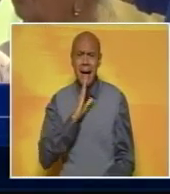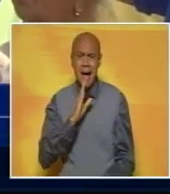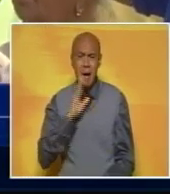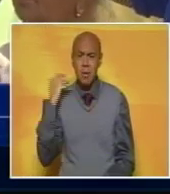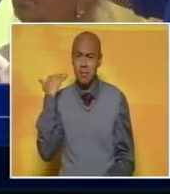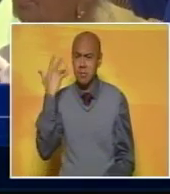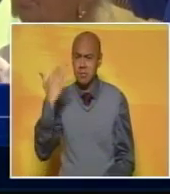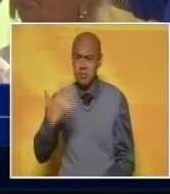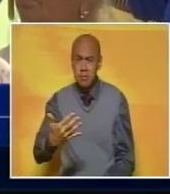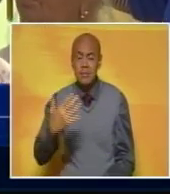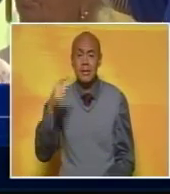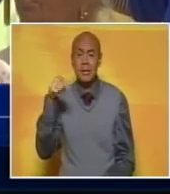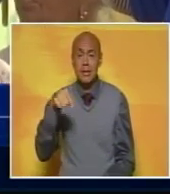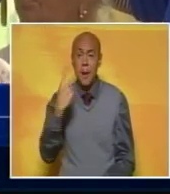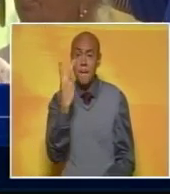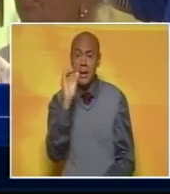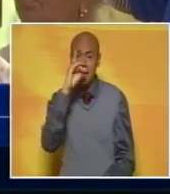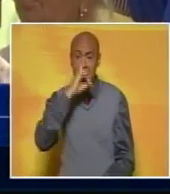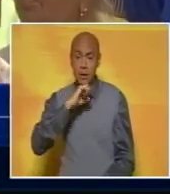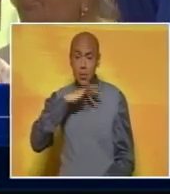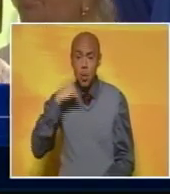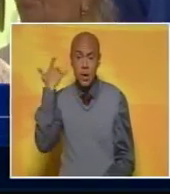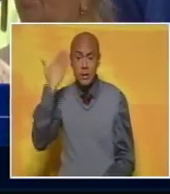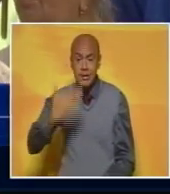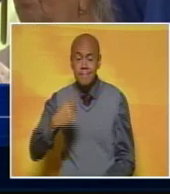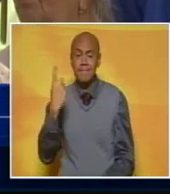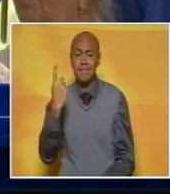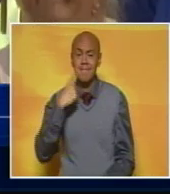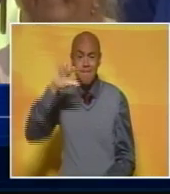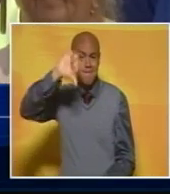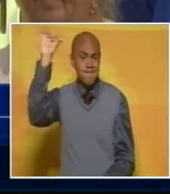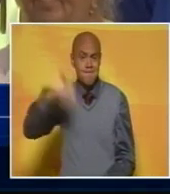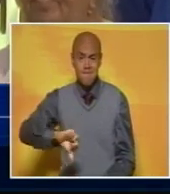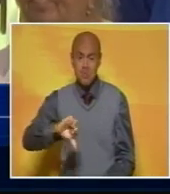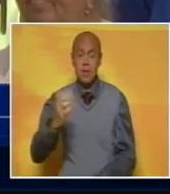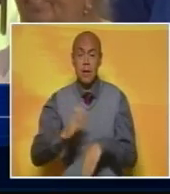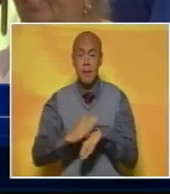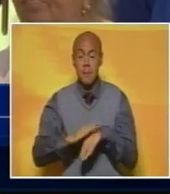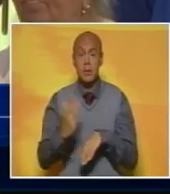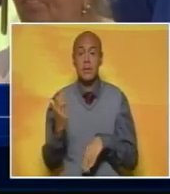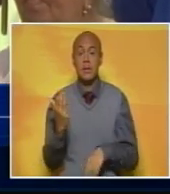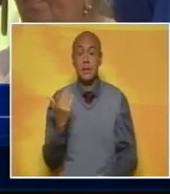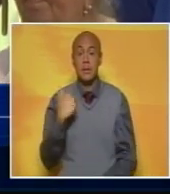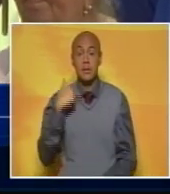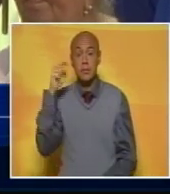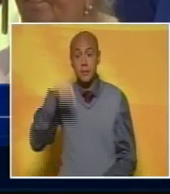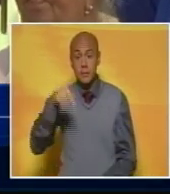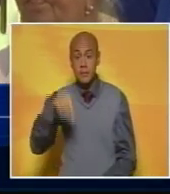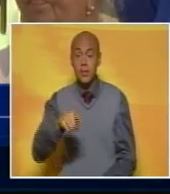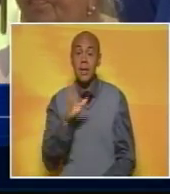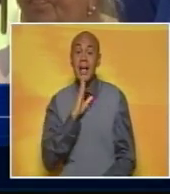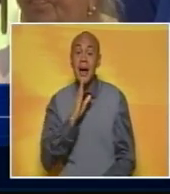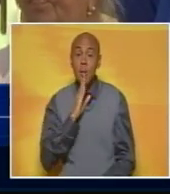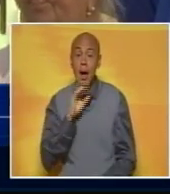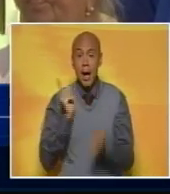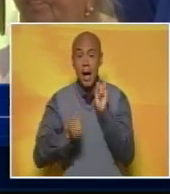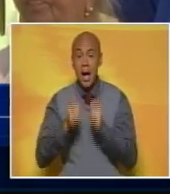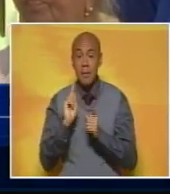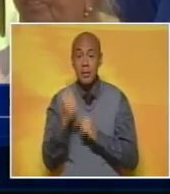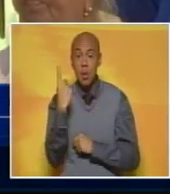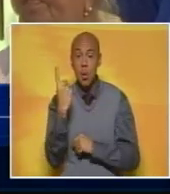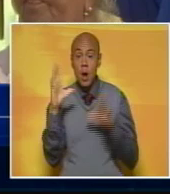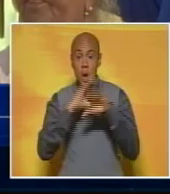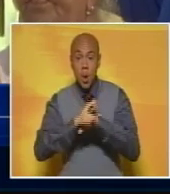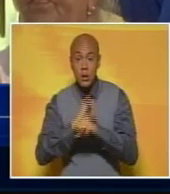hace aproximadamente 20 años. Aquí el servicio de agua es caótico. Los que regularmente nos viene el agua, nos llega el agua una